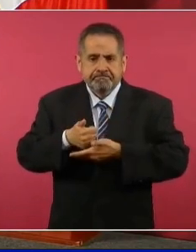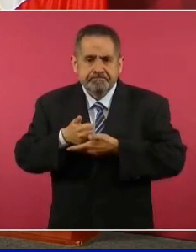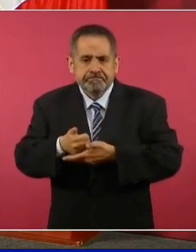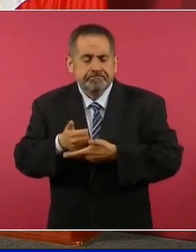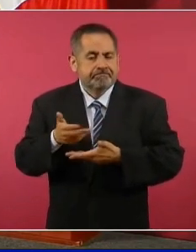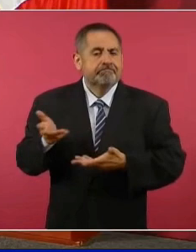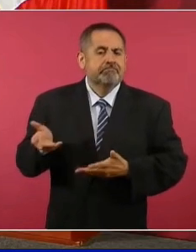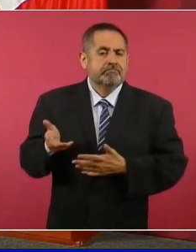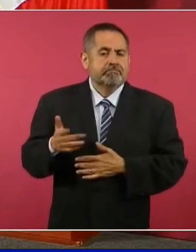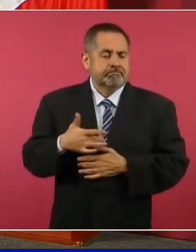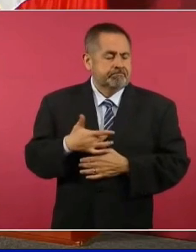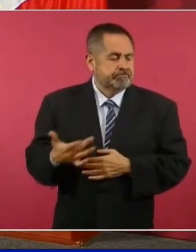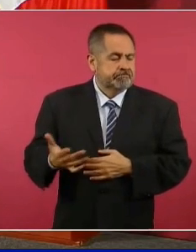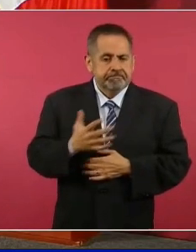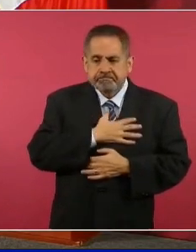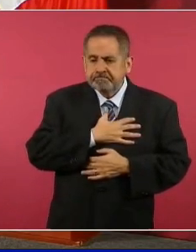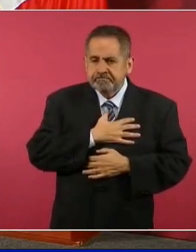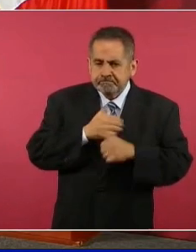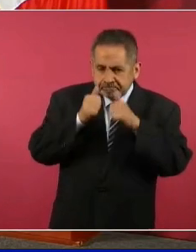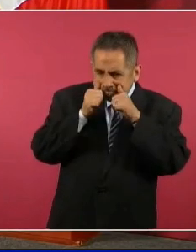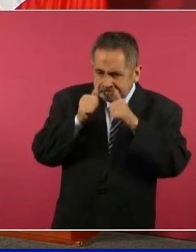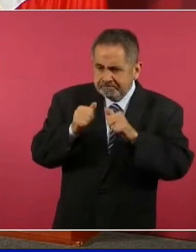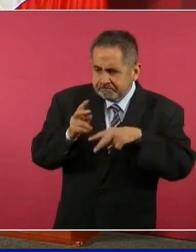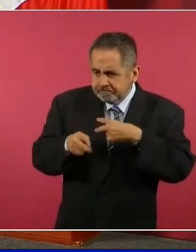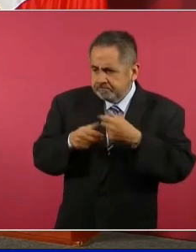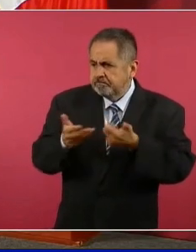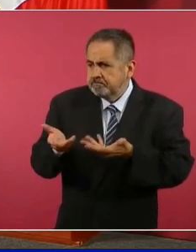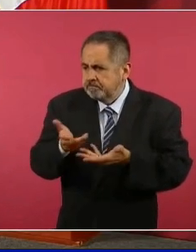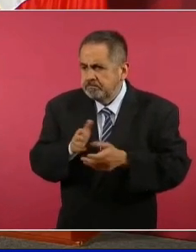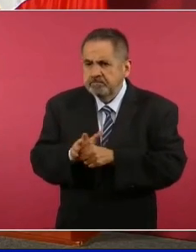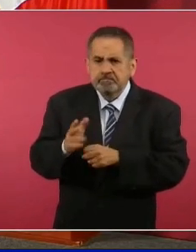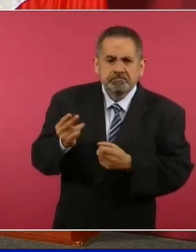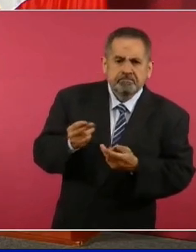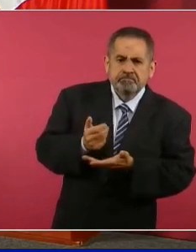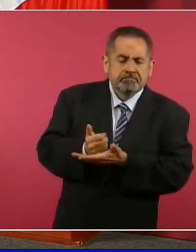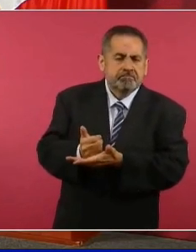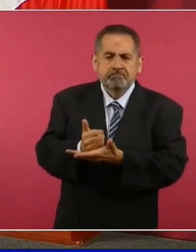y hay que tener vocación para eso,